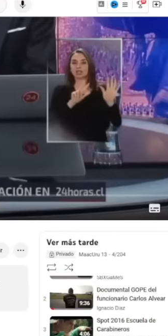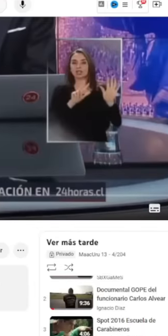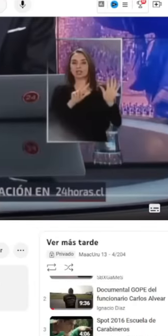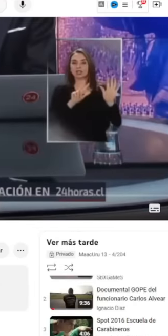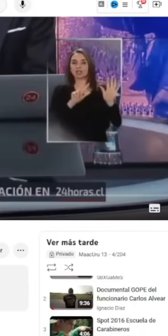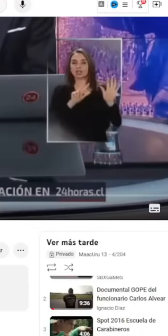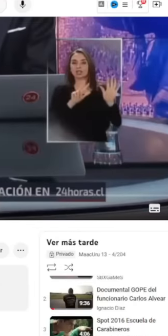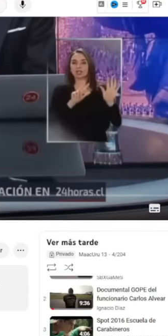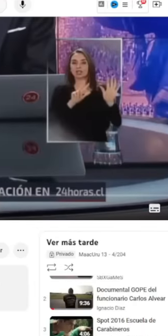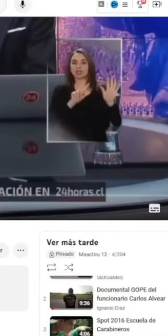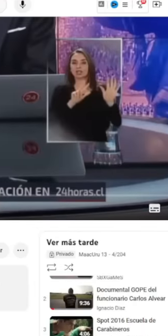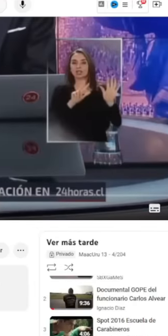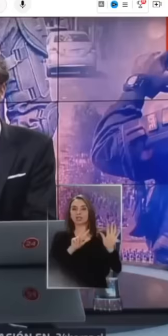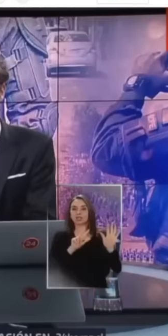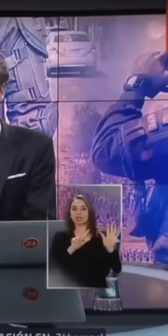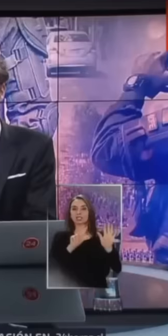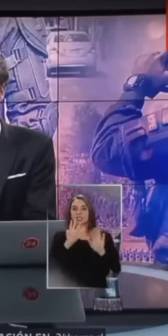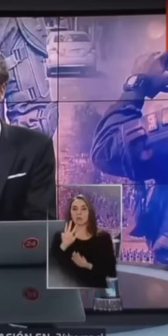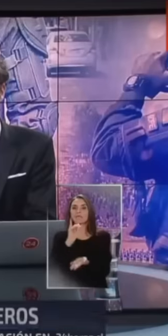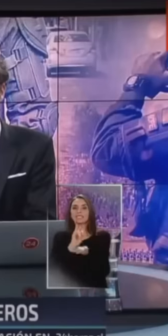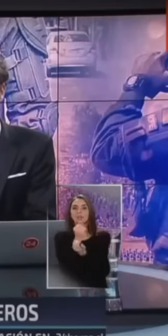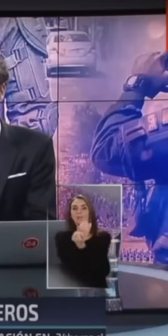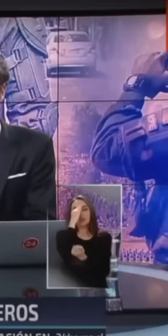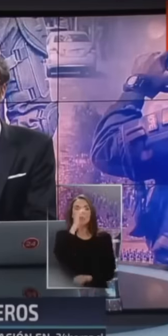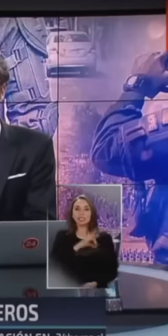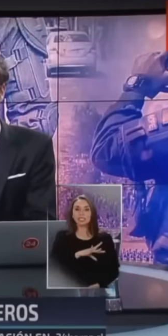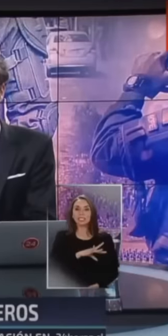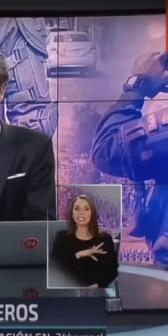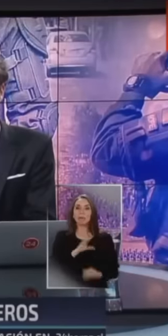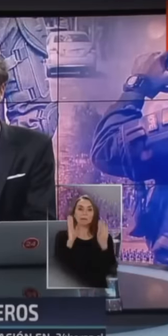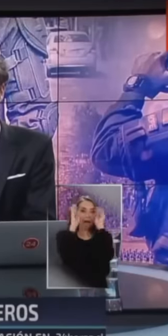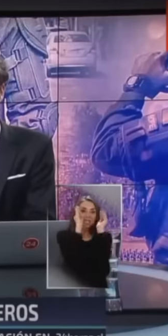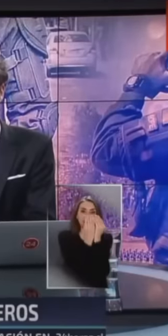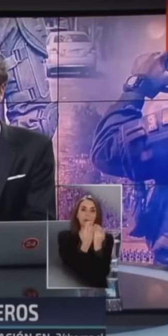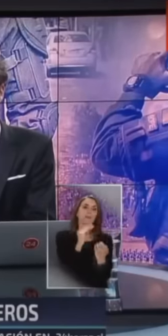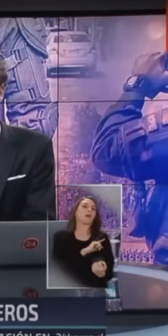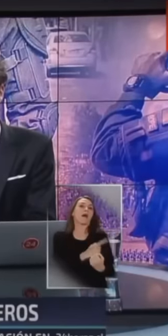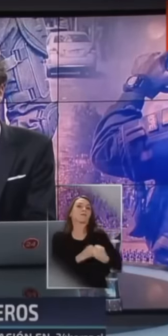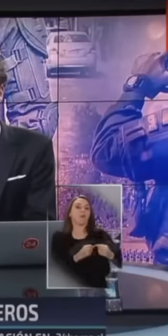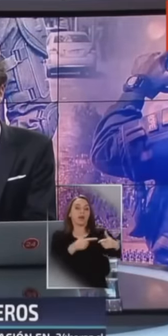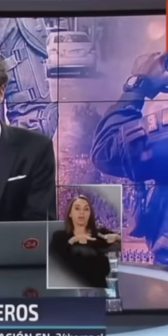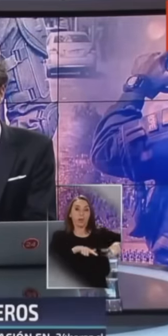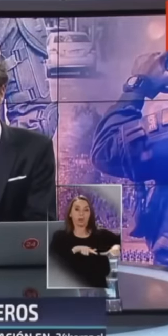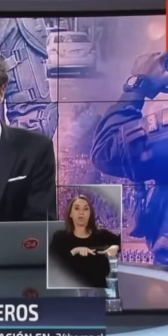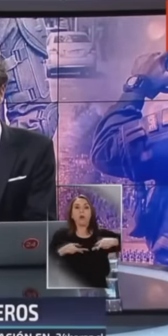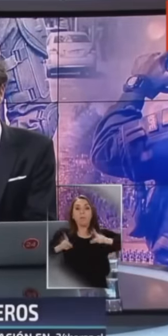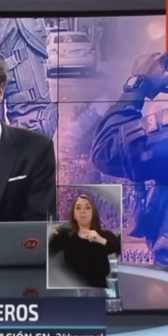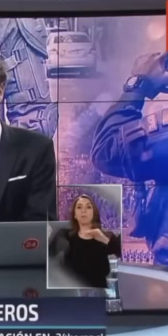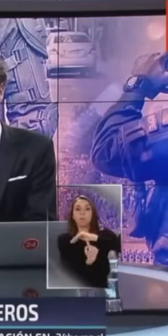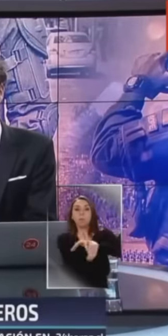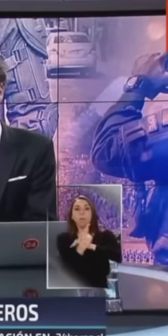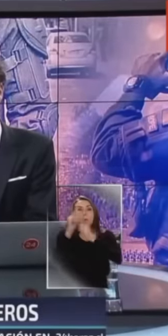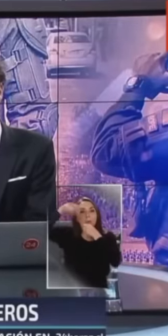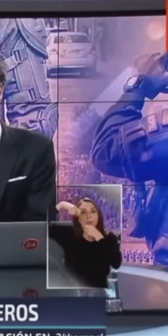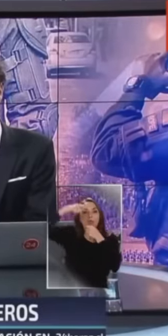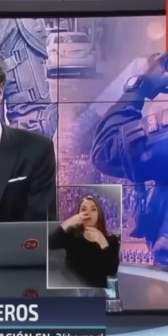pero este video se subió hace 6 años. La unidad más hermética y la más fuerte nos abrió sus puertas para mostrarnos por qué